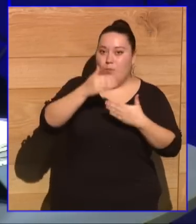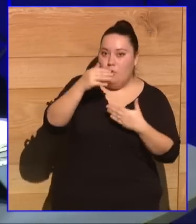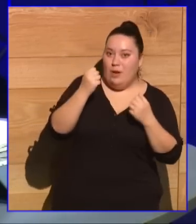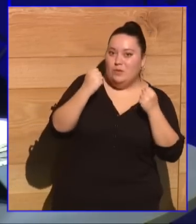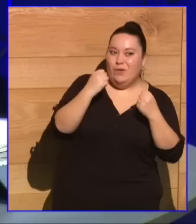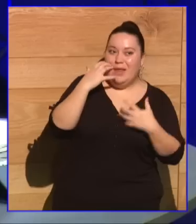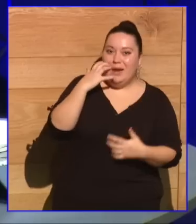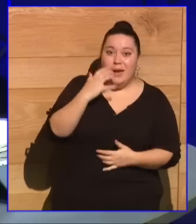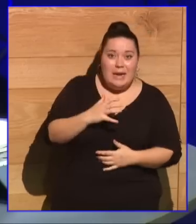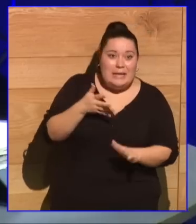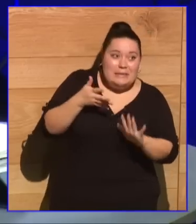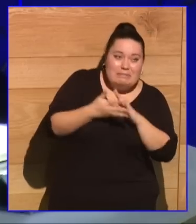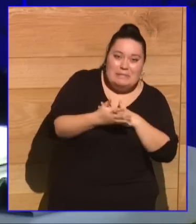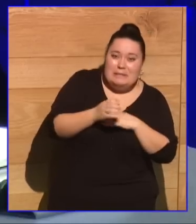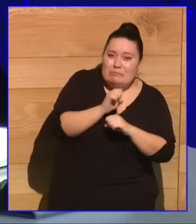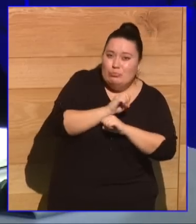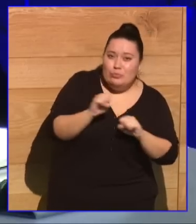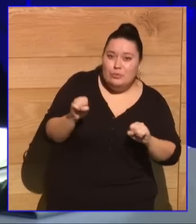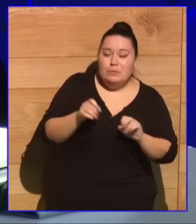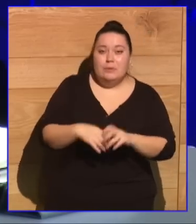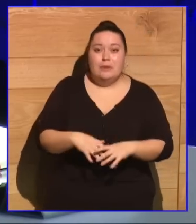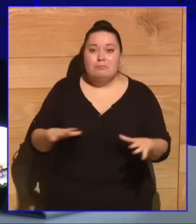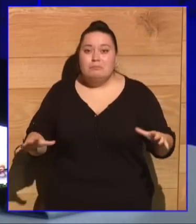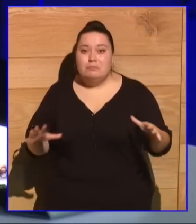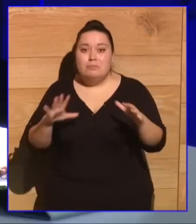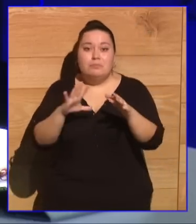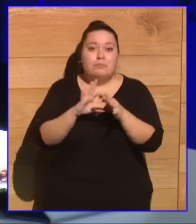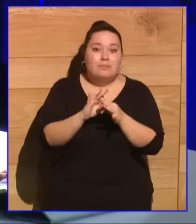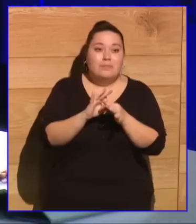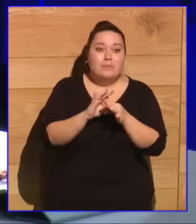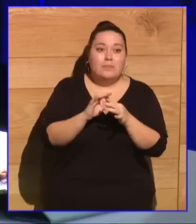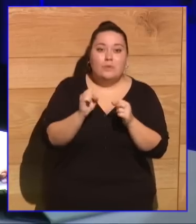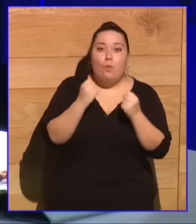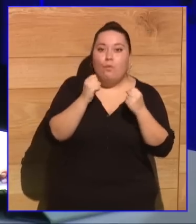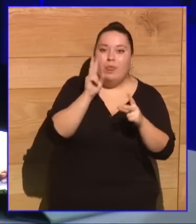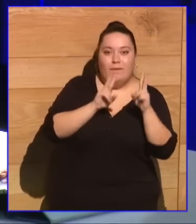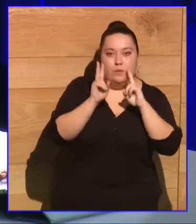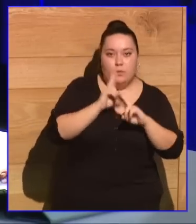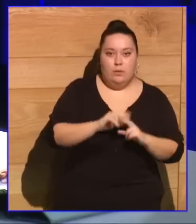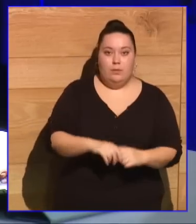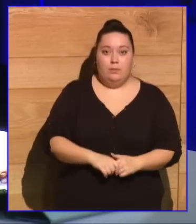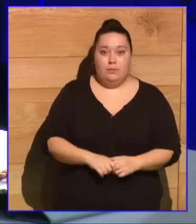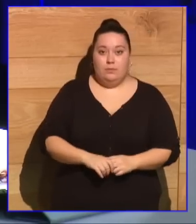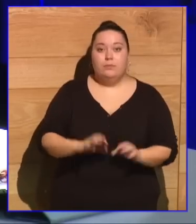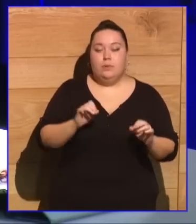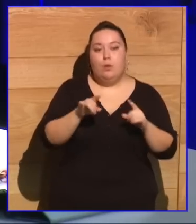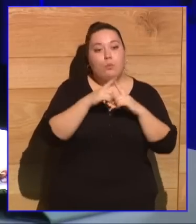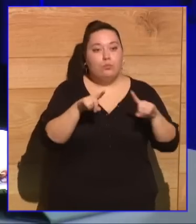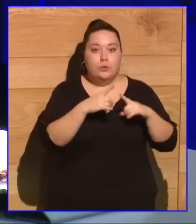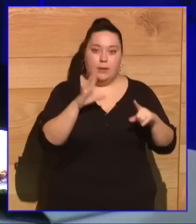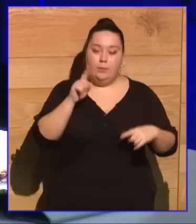fuerza extraña e inexplicable que tiene que ver, para empezar, con su fuerza visual. Desde luego tiene que ver con la música.